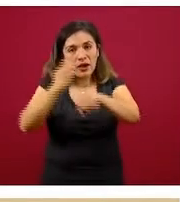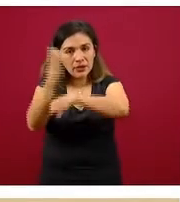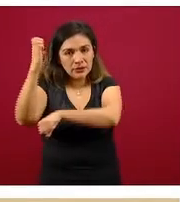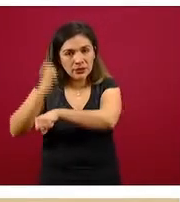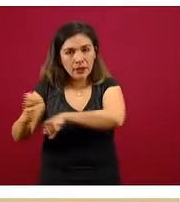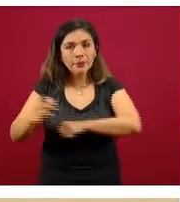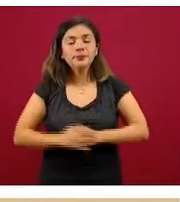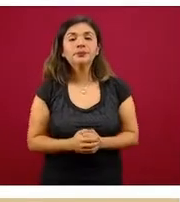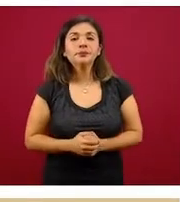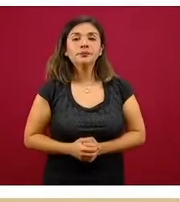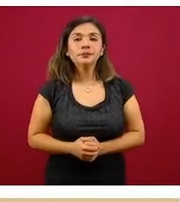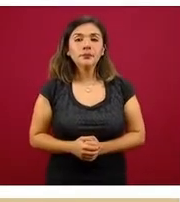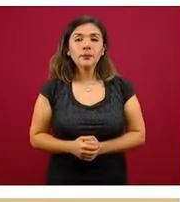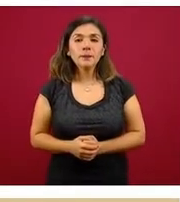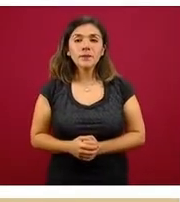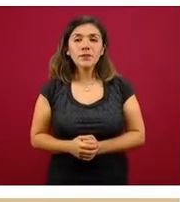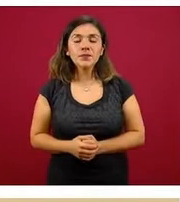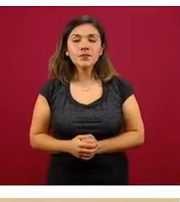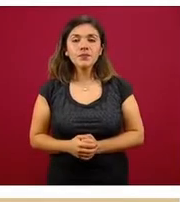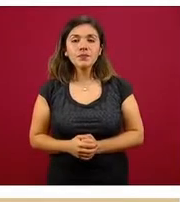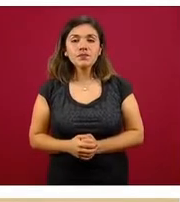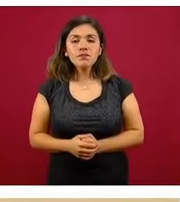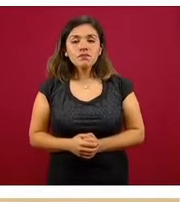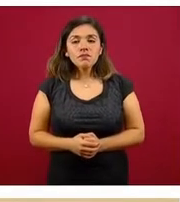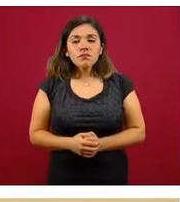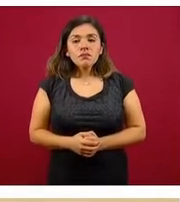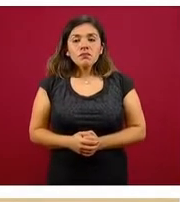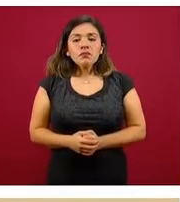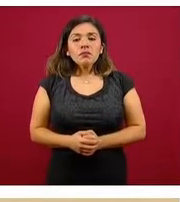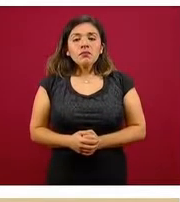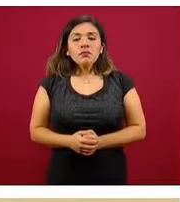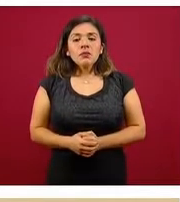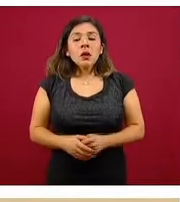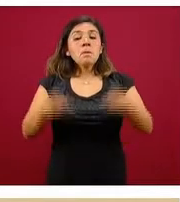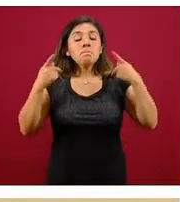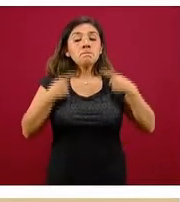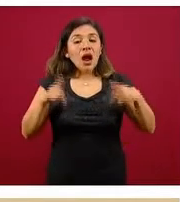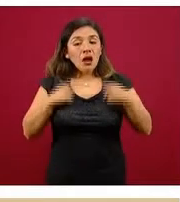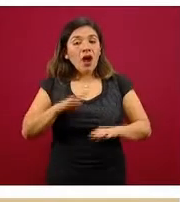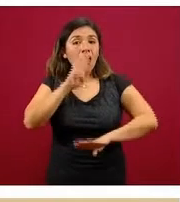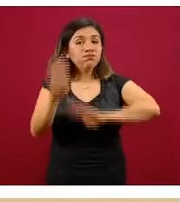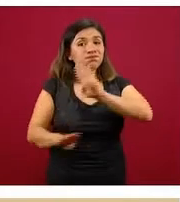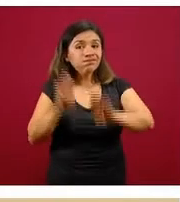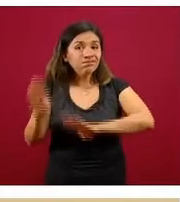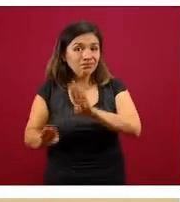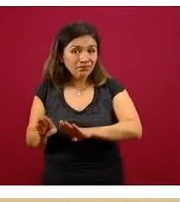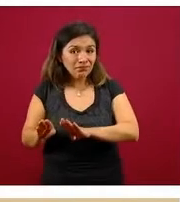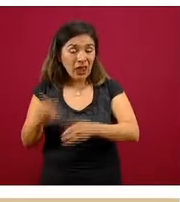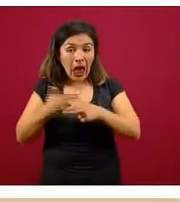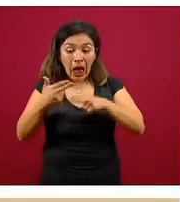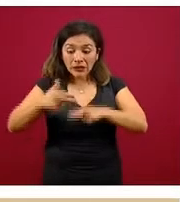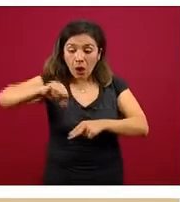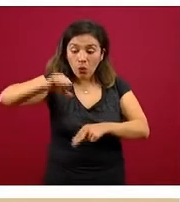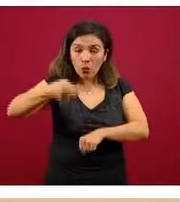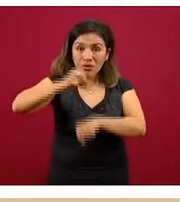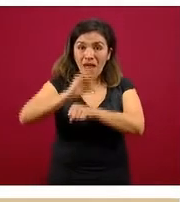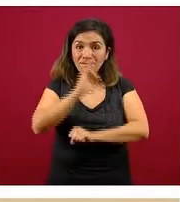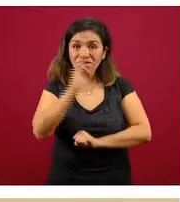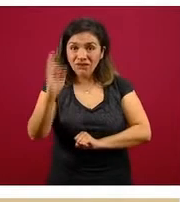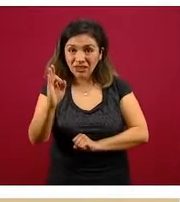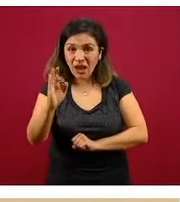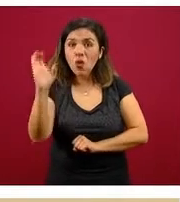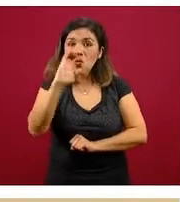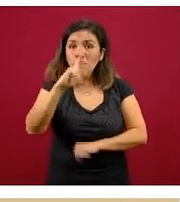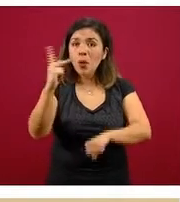de ellas. Veamos la siguiente diapositiva, es la distribución de las defunciones que hasta el momento han